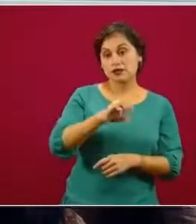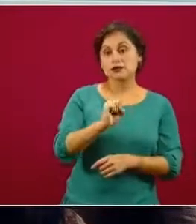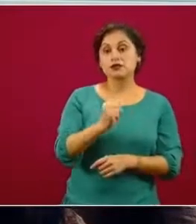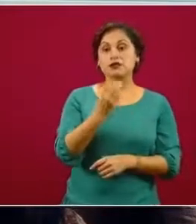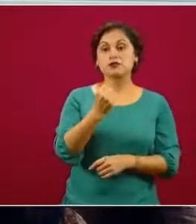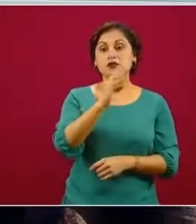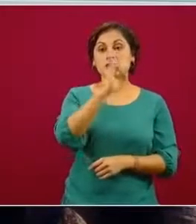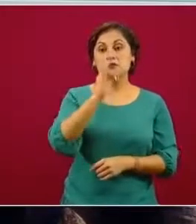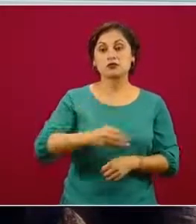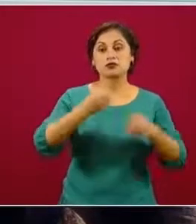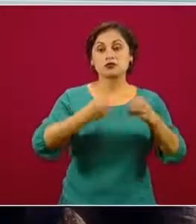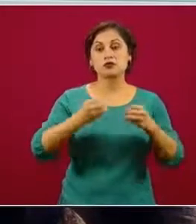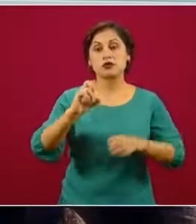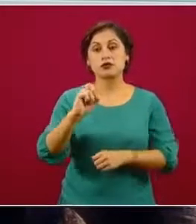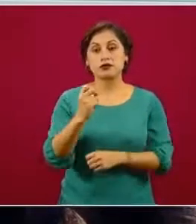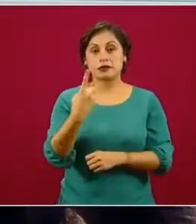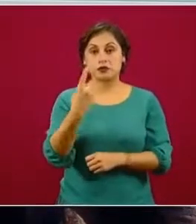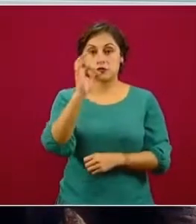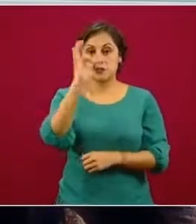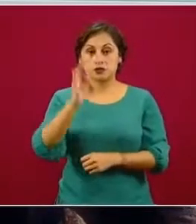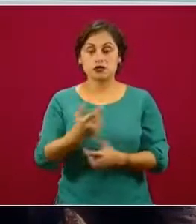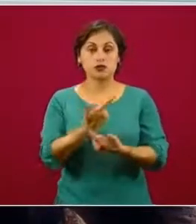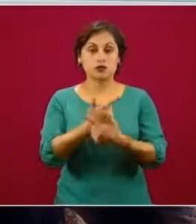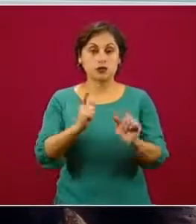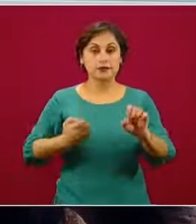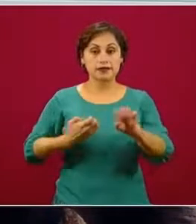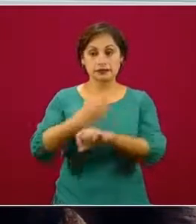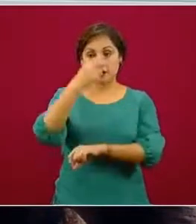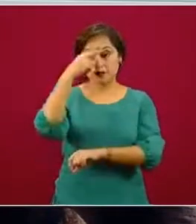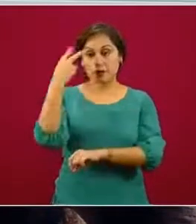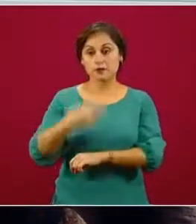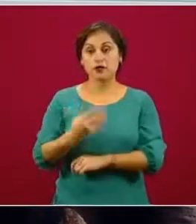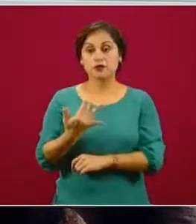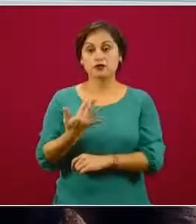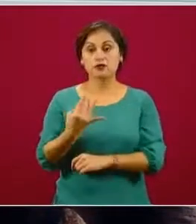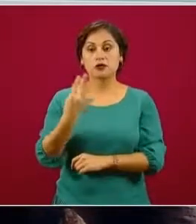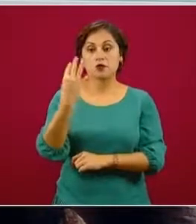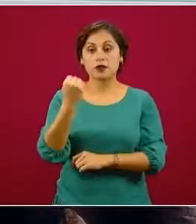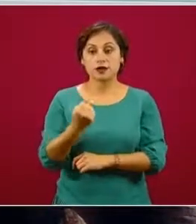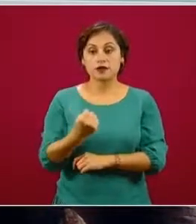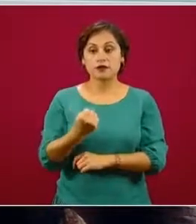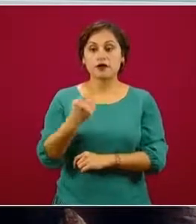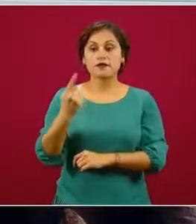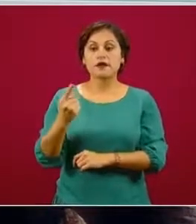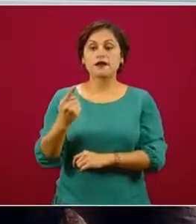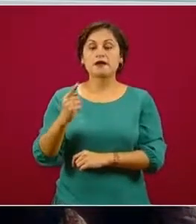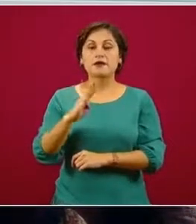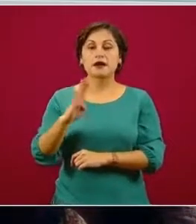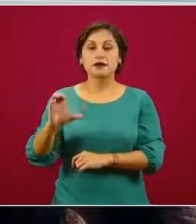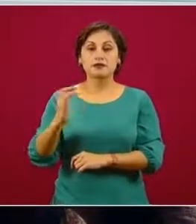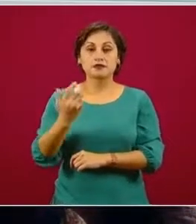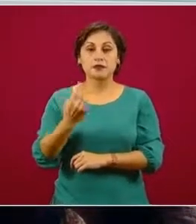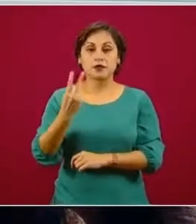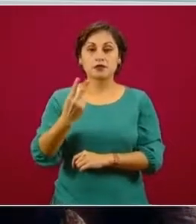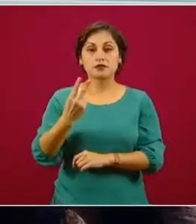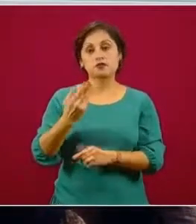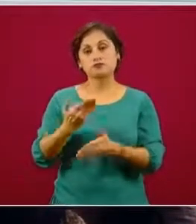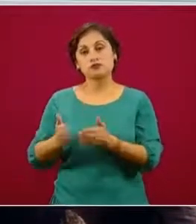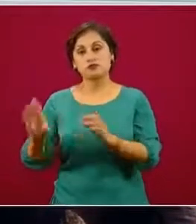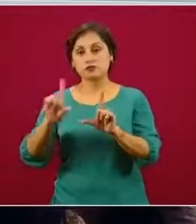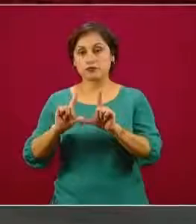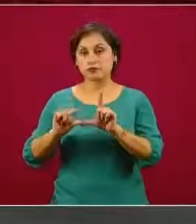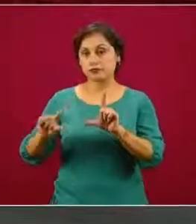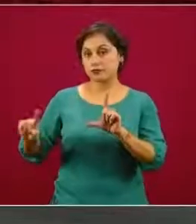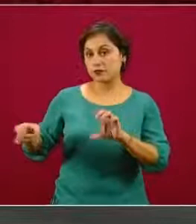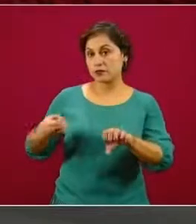ocupación, 31% libre. El Estado de México, 59%, Baja California, 52%, y en adelante en el orden que se muestra.